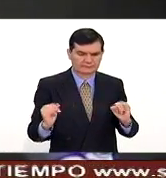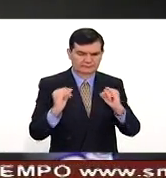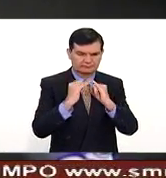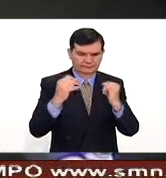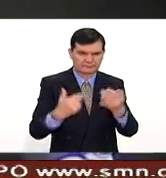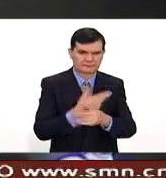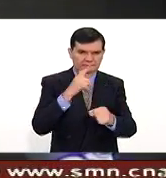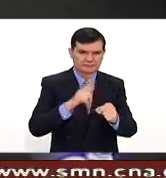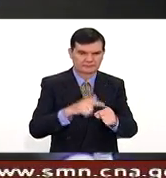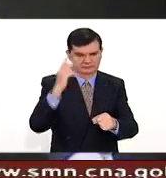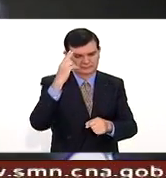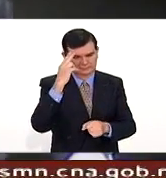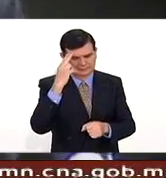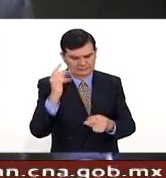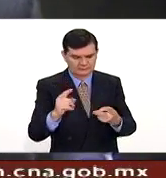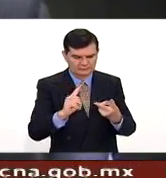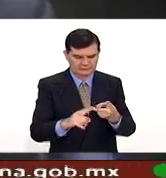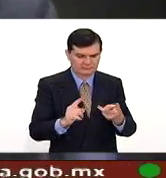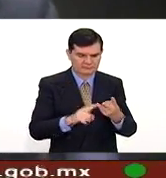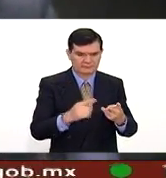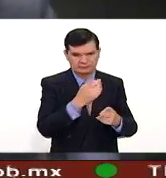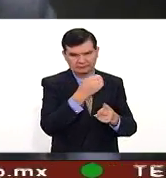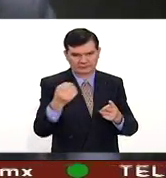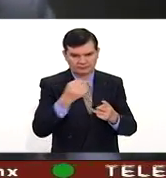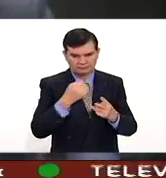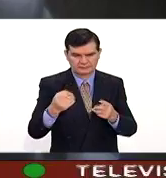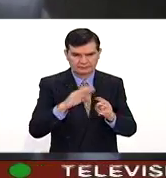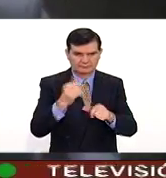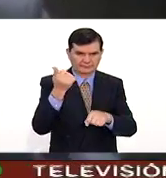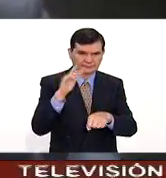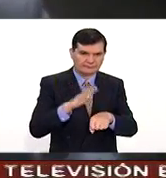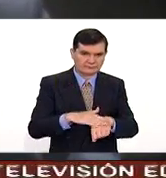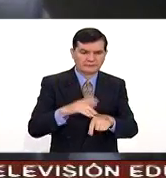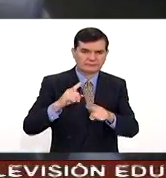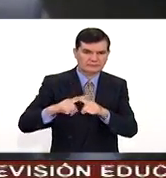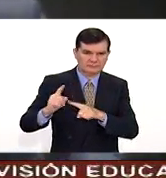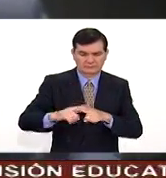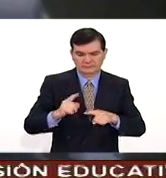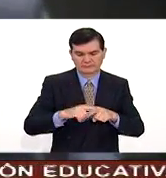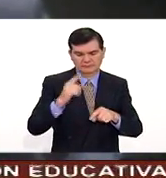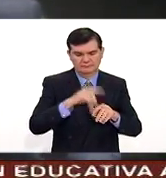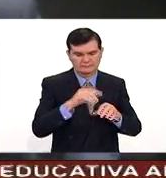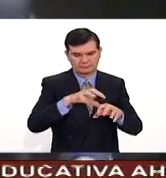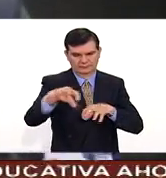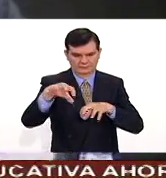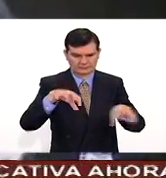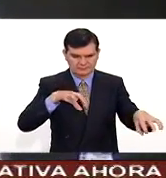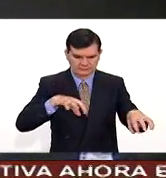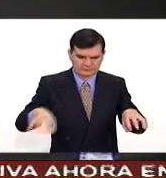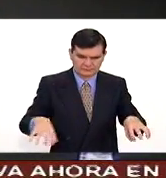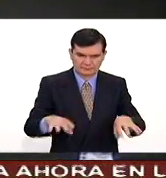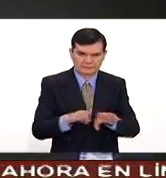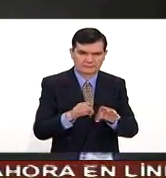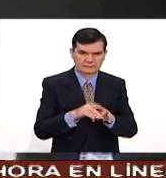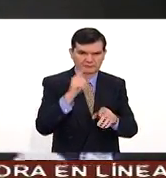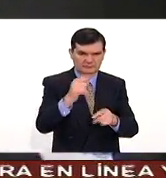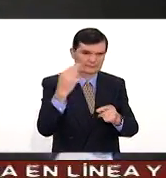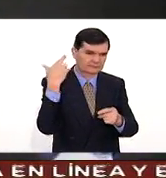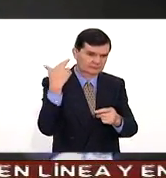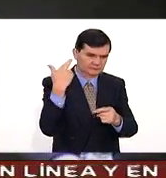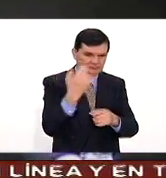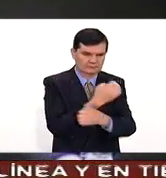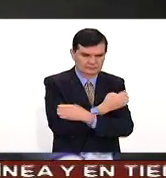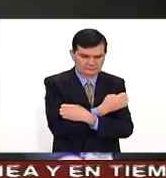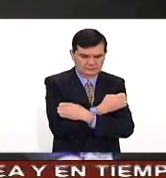Instituto Nacional de Bellas Artes y los organismos administrativos desconcentrados como Radio